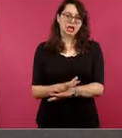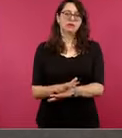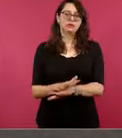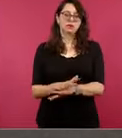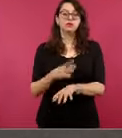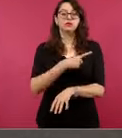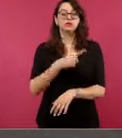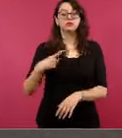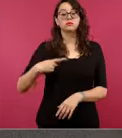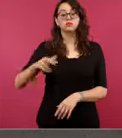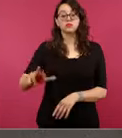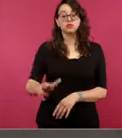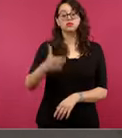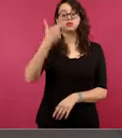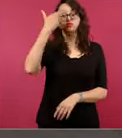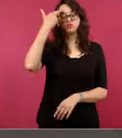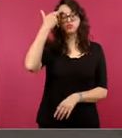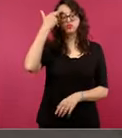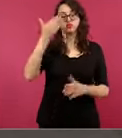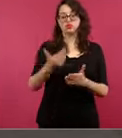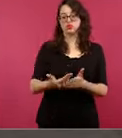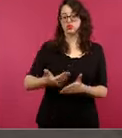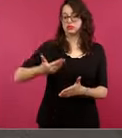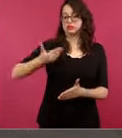un proceso de transformación en el país.